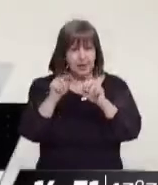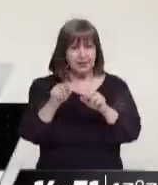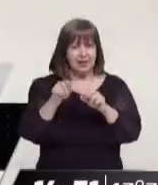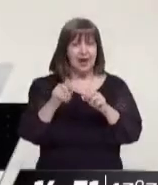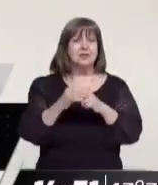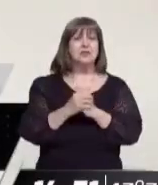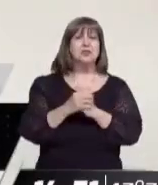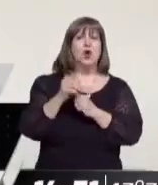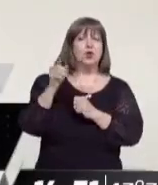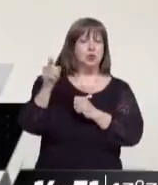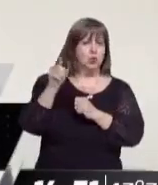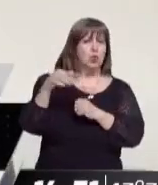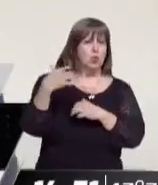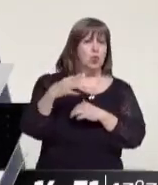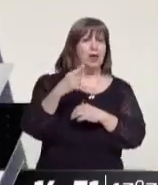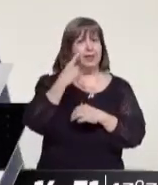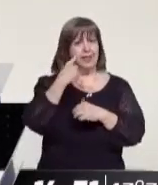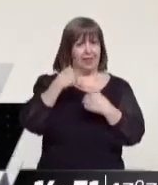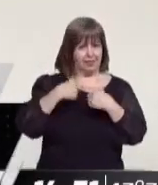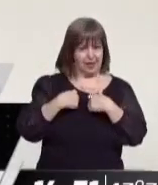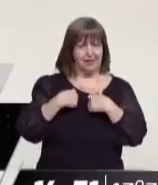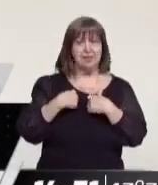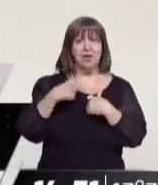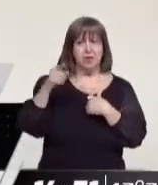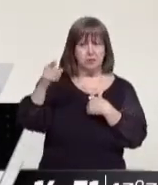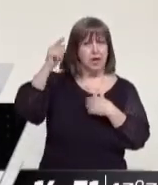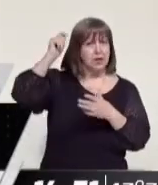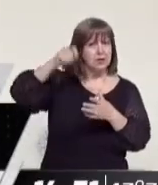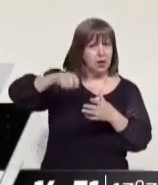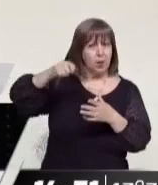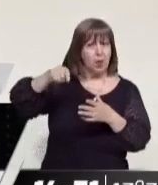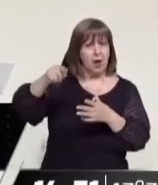Claramente el Tribunal de Cuentas ha sido muy contundente en el fallo,